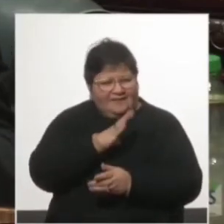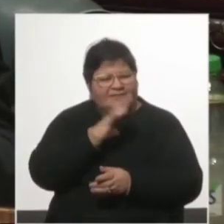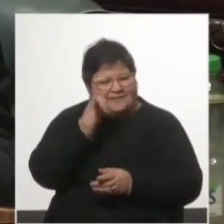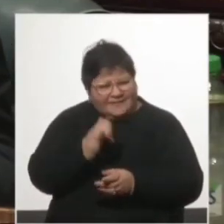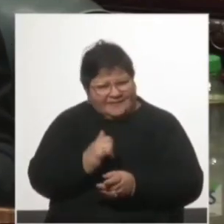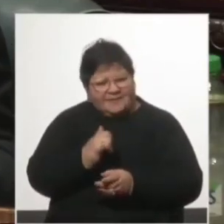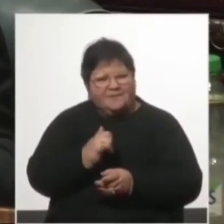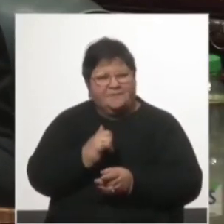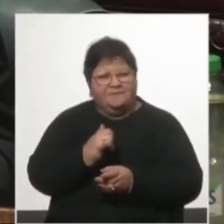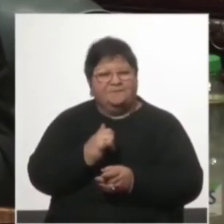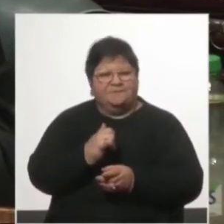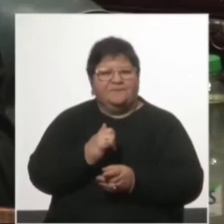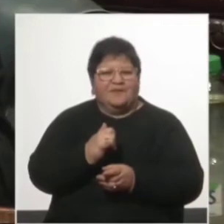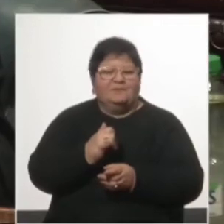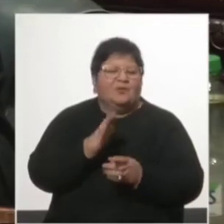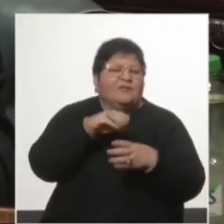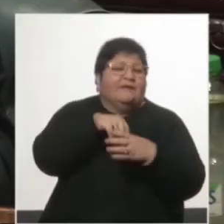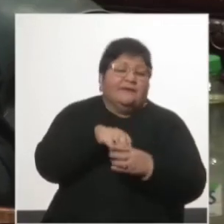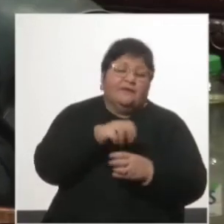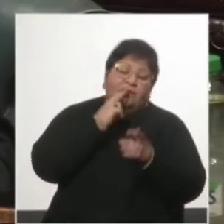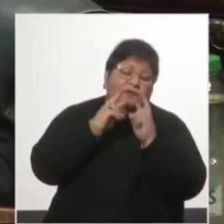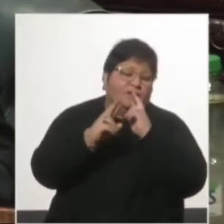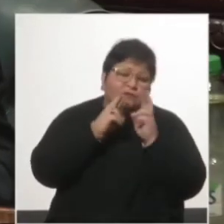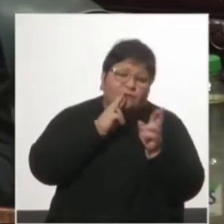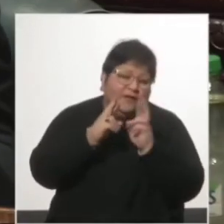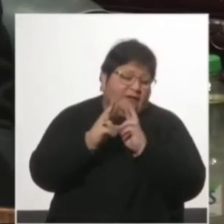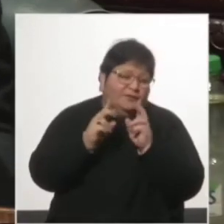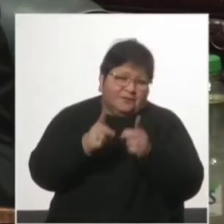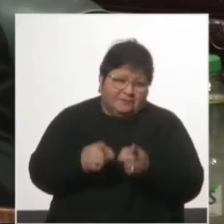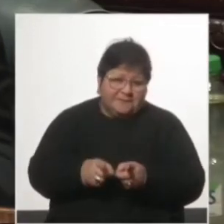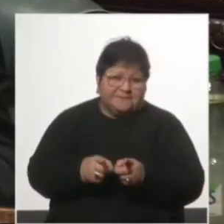parte también de los resultados. Entonces,